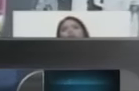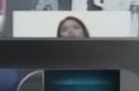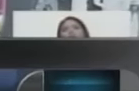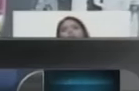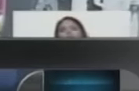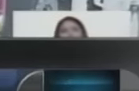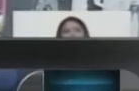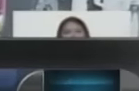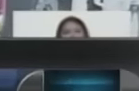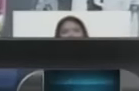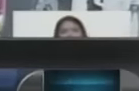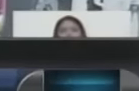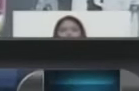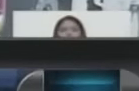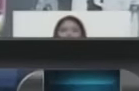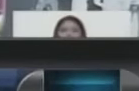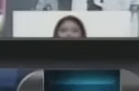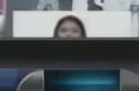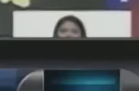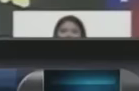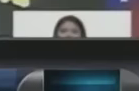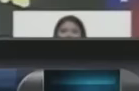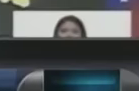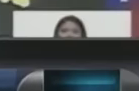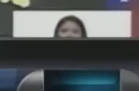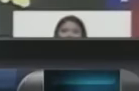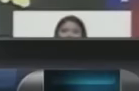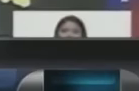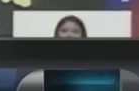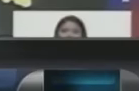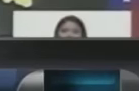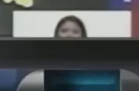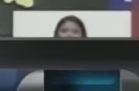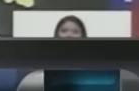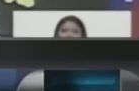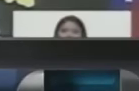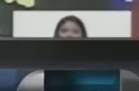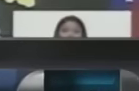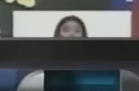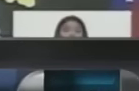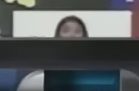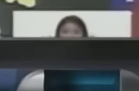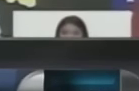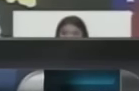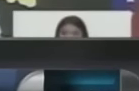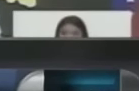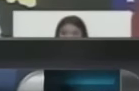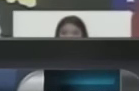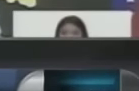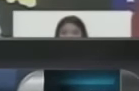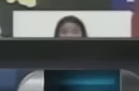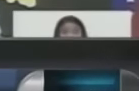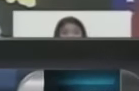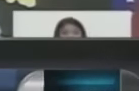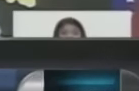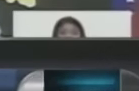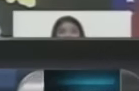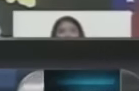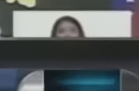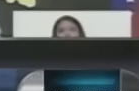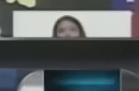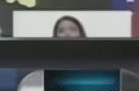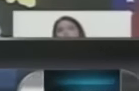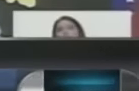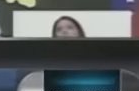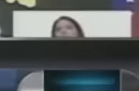corrupción y la ley de costos y precios justos. En total, en esta fase inicial de la